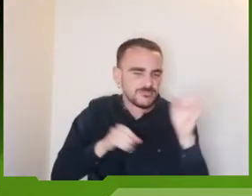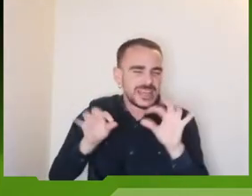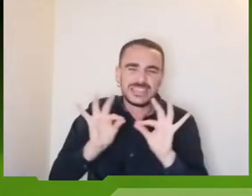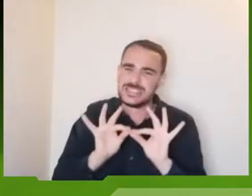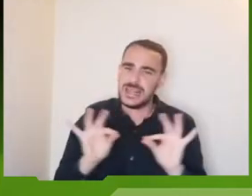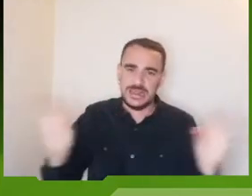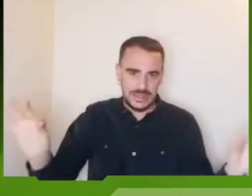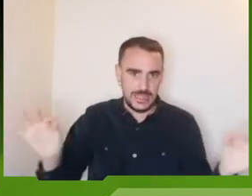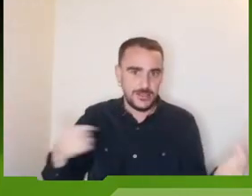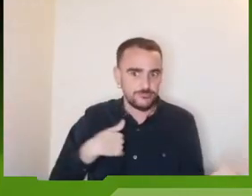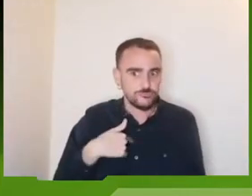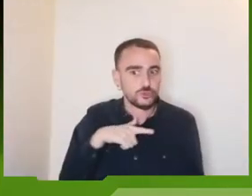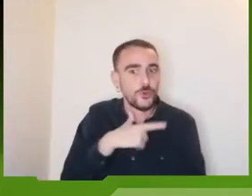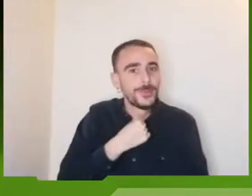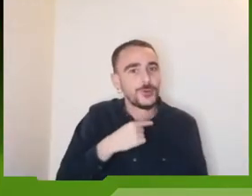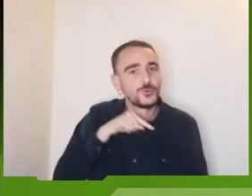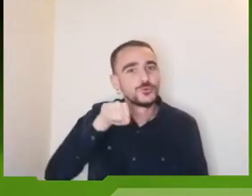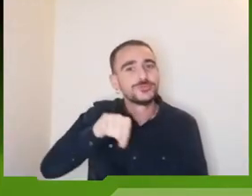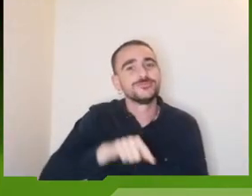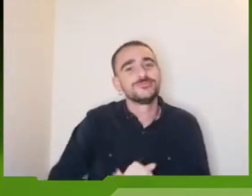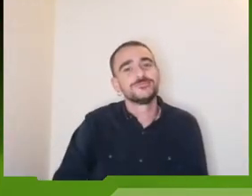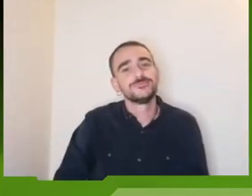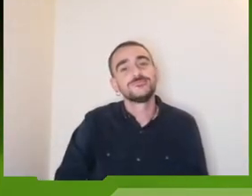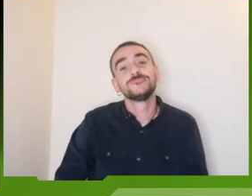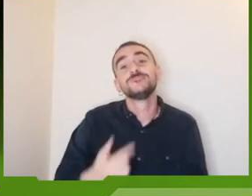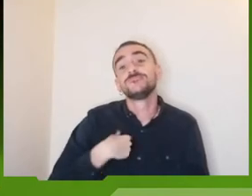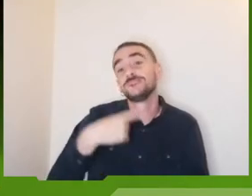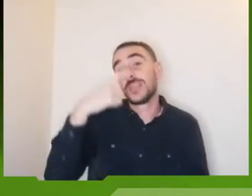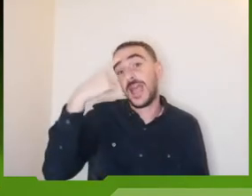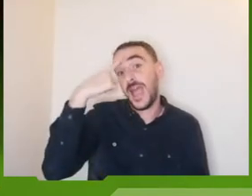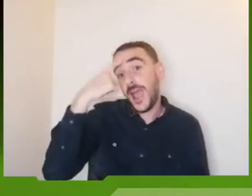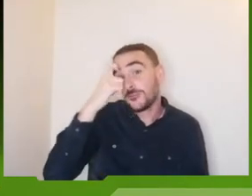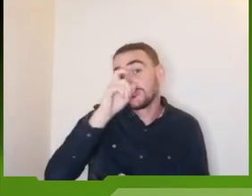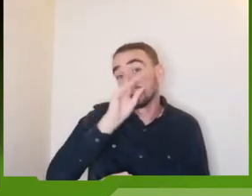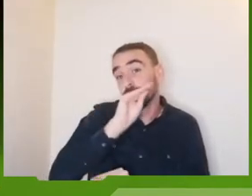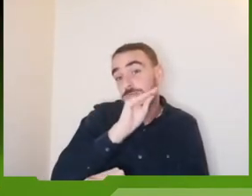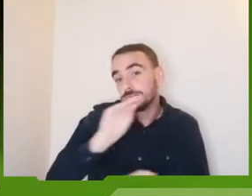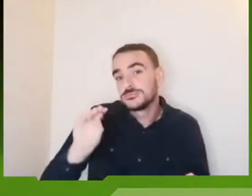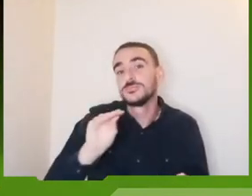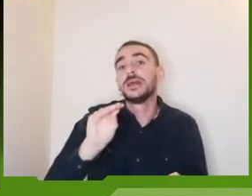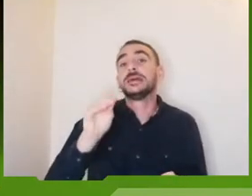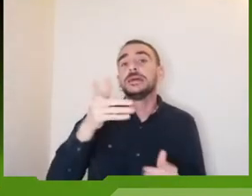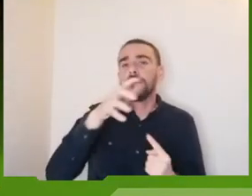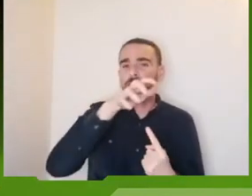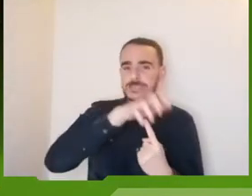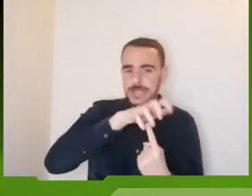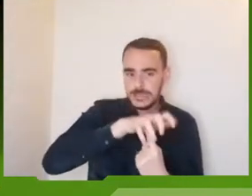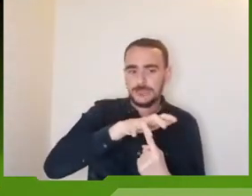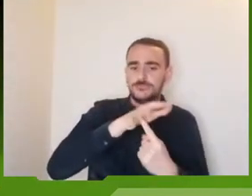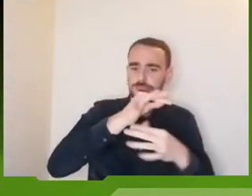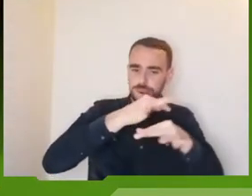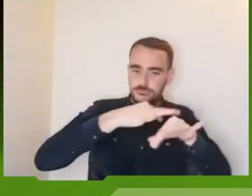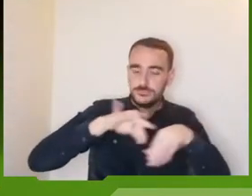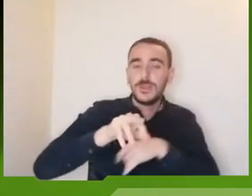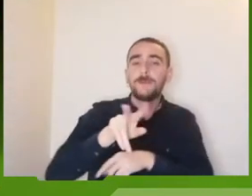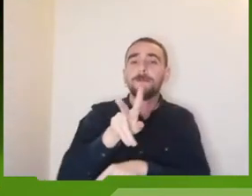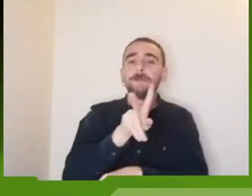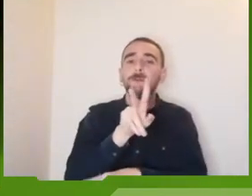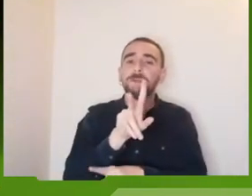Y eso, recordad que lo mismo que he hecho con las setas se puede hacer con combinación de verduras,